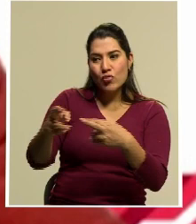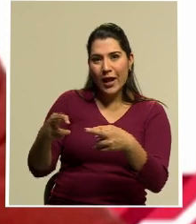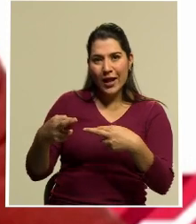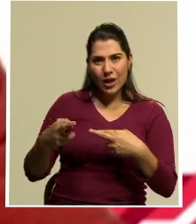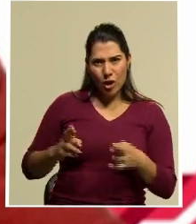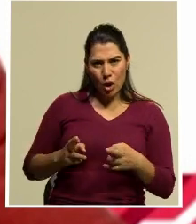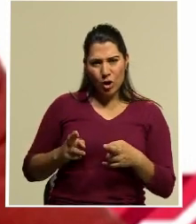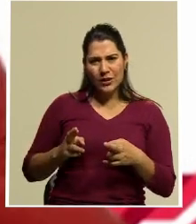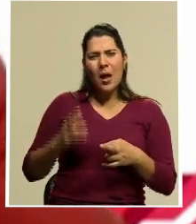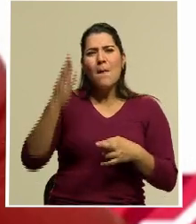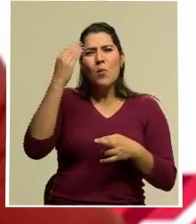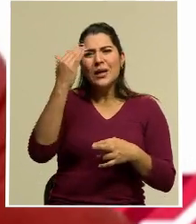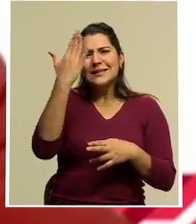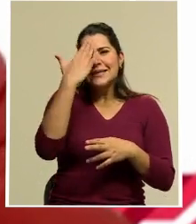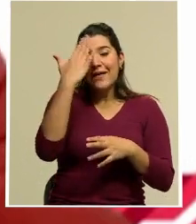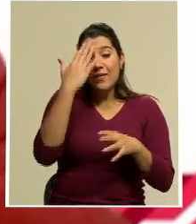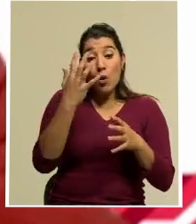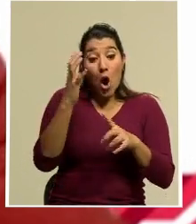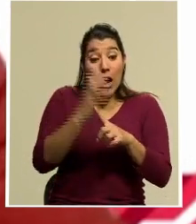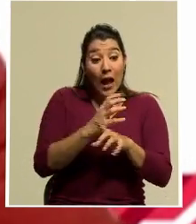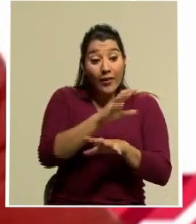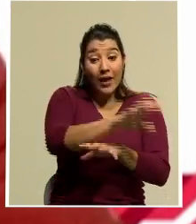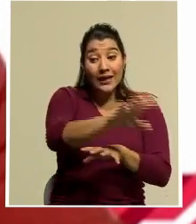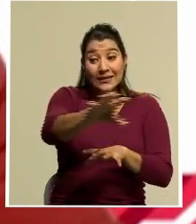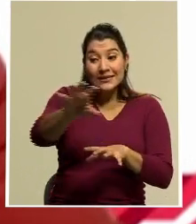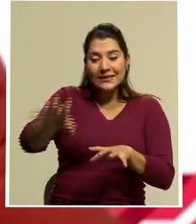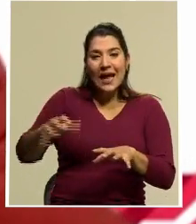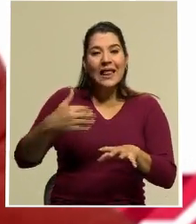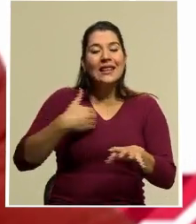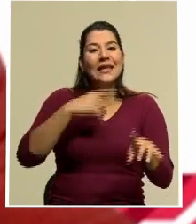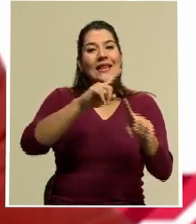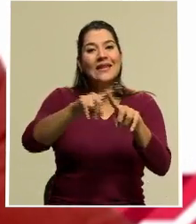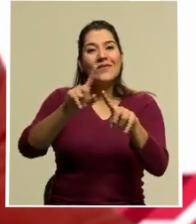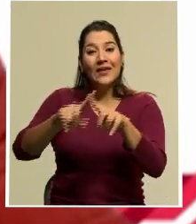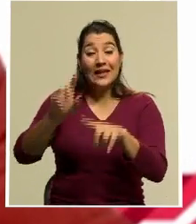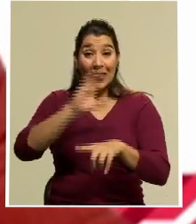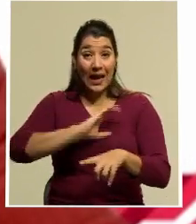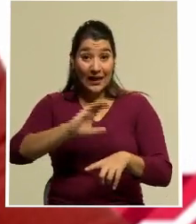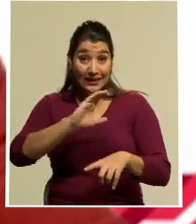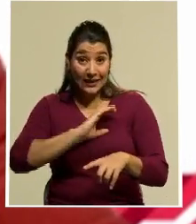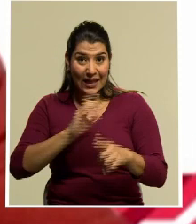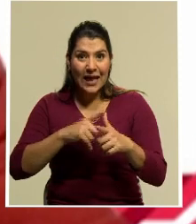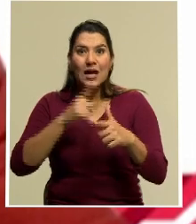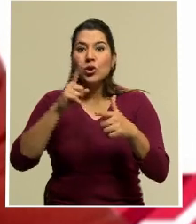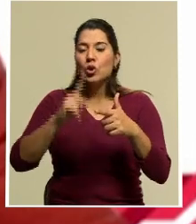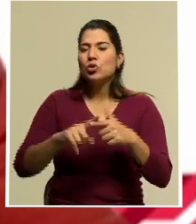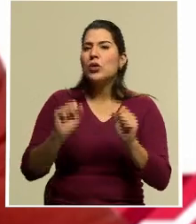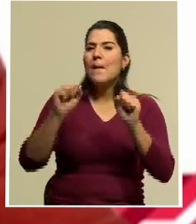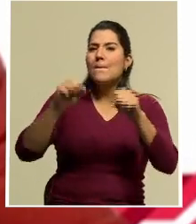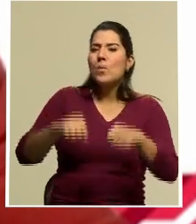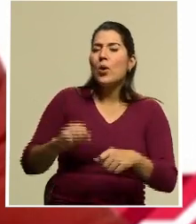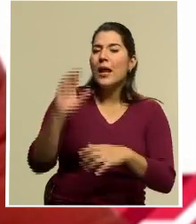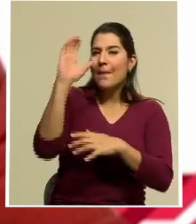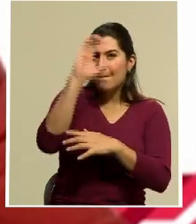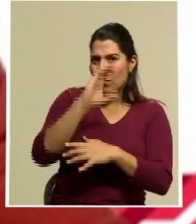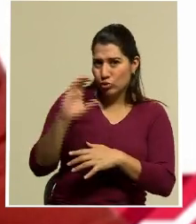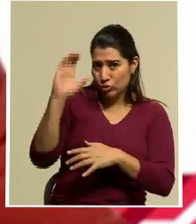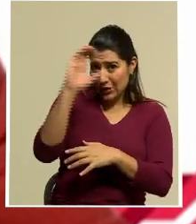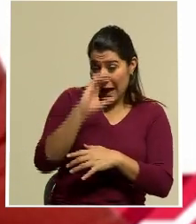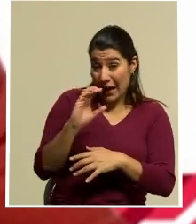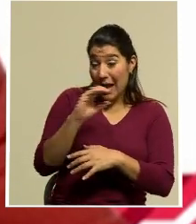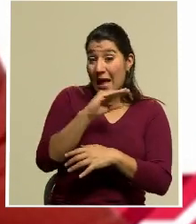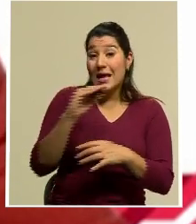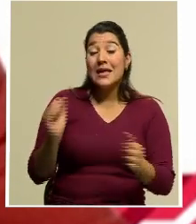las diferencias que en cada una de ellas tiene el país y buscar desde ahí, sumando la